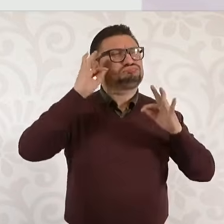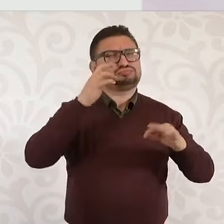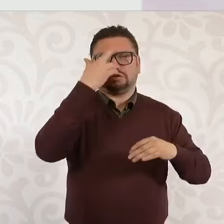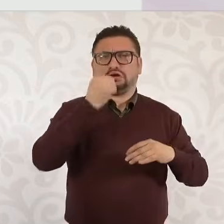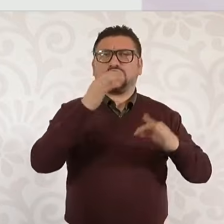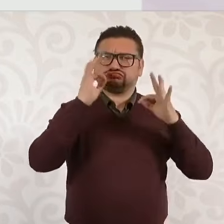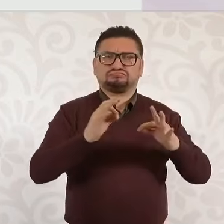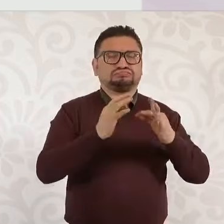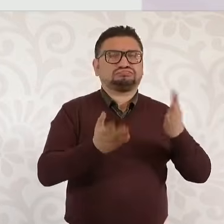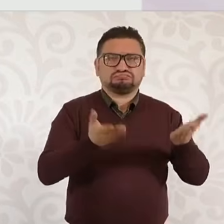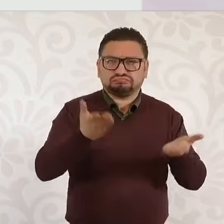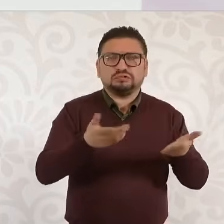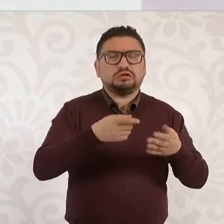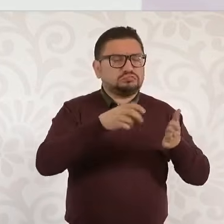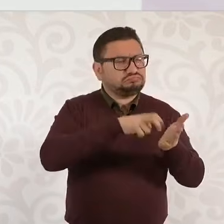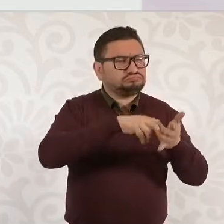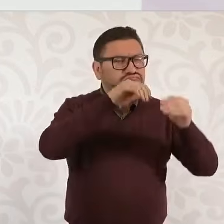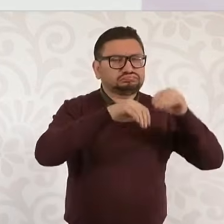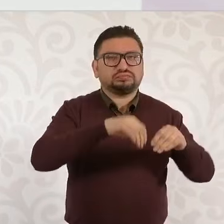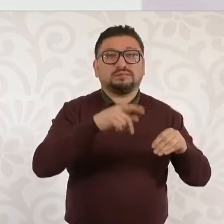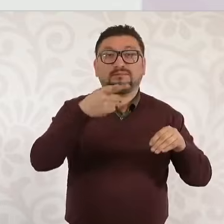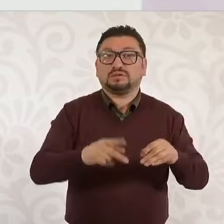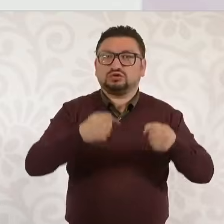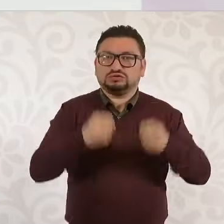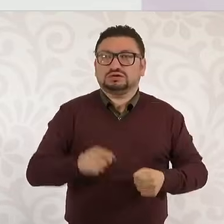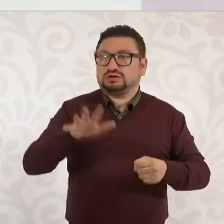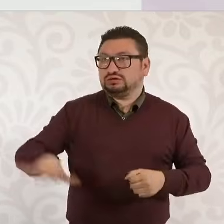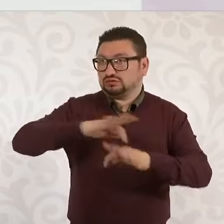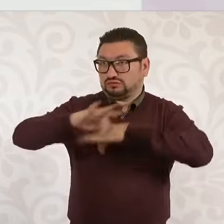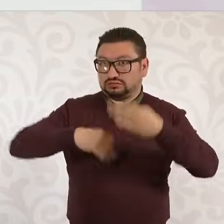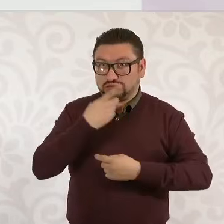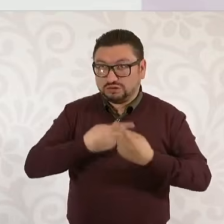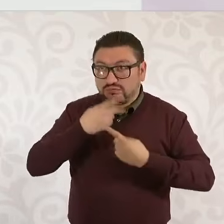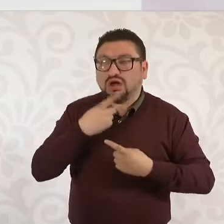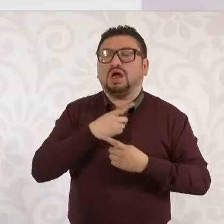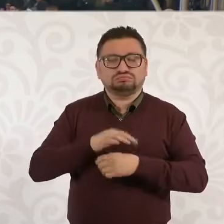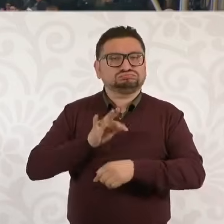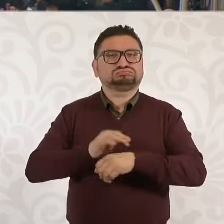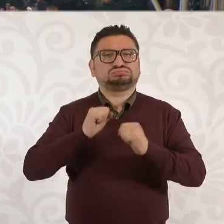pero garantizando lo que la gente nos dijo.